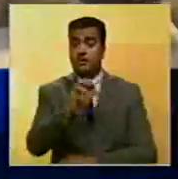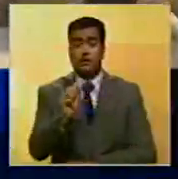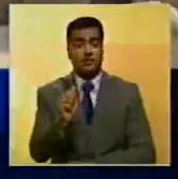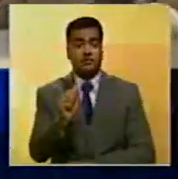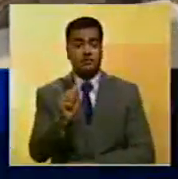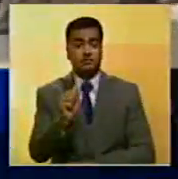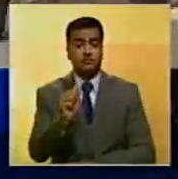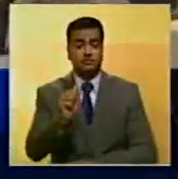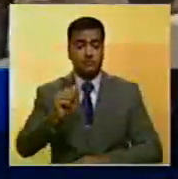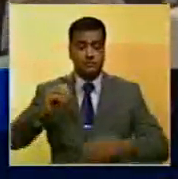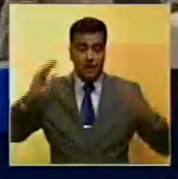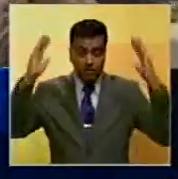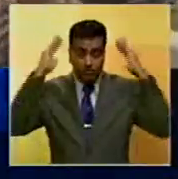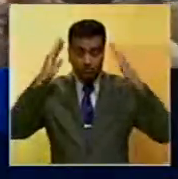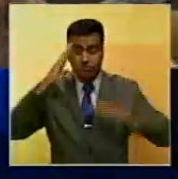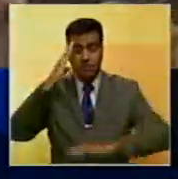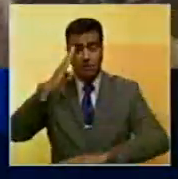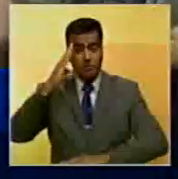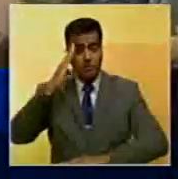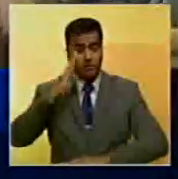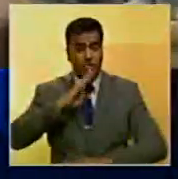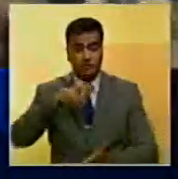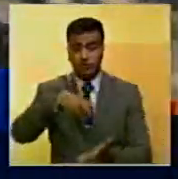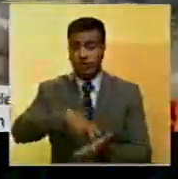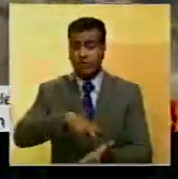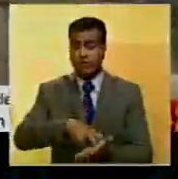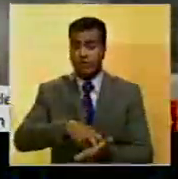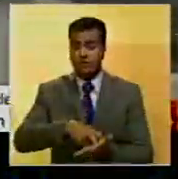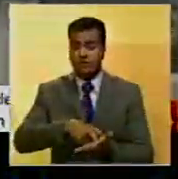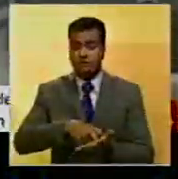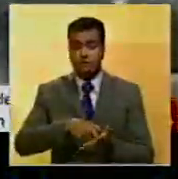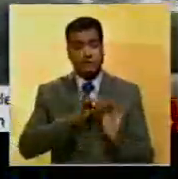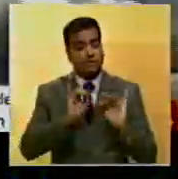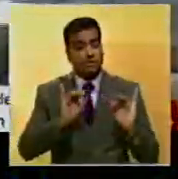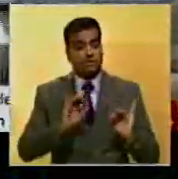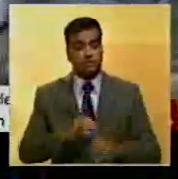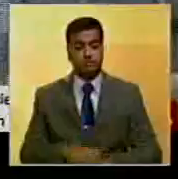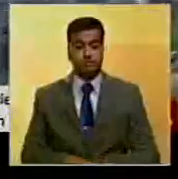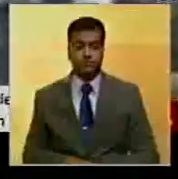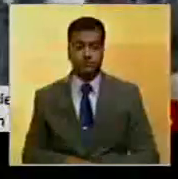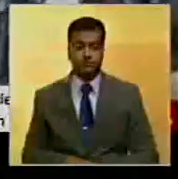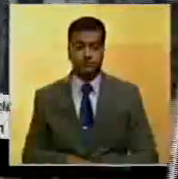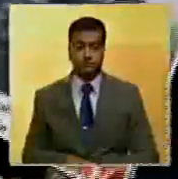naves y a los marines, quienes se encontraban arrodillados con las manos sobre la cabeza.